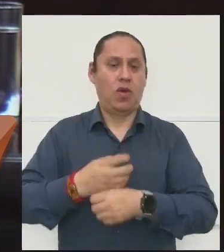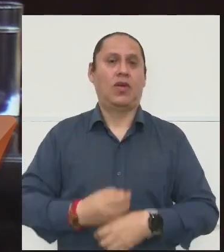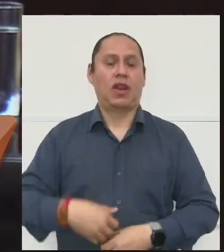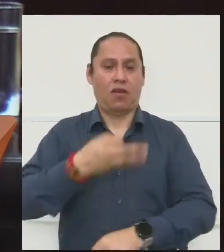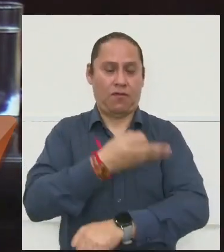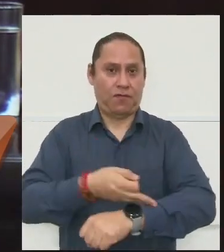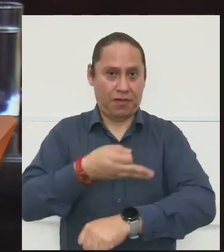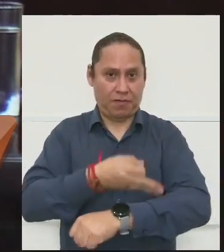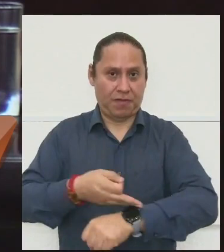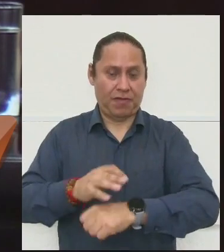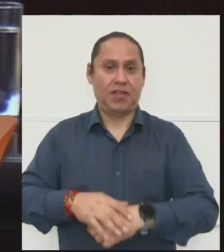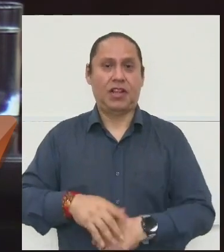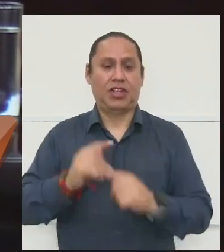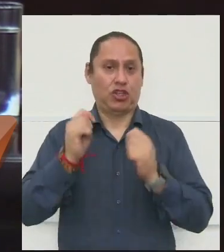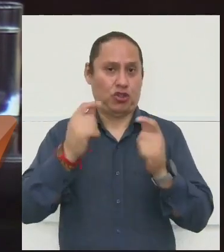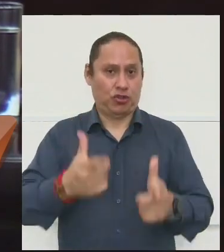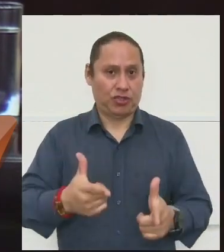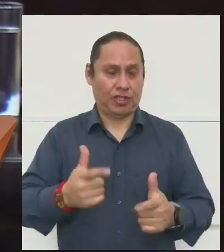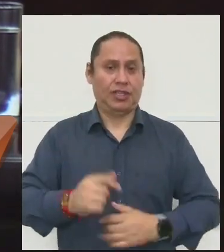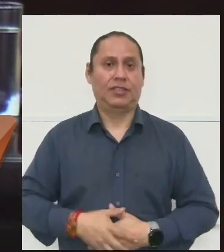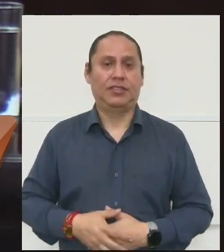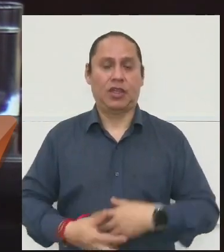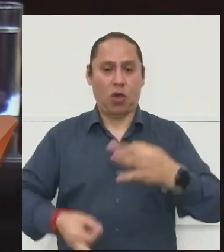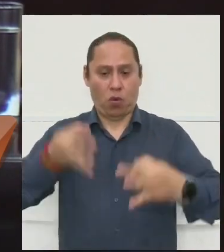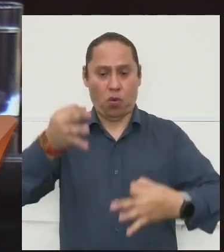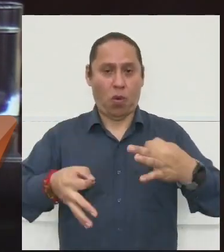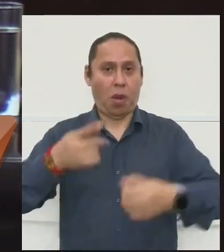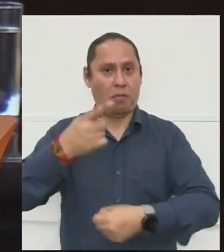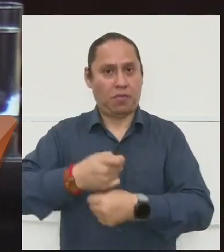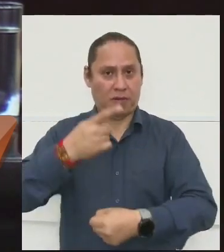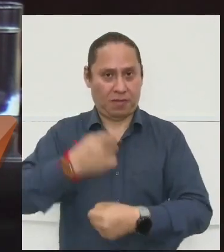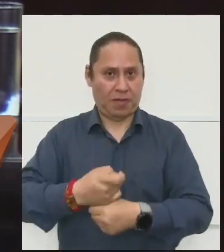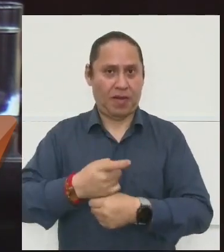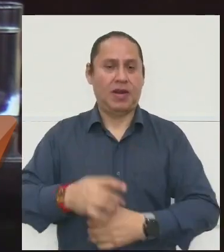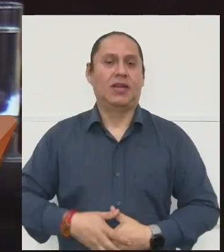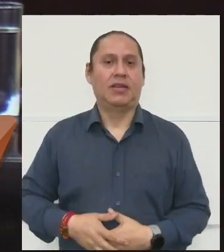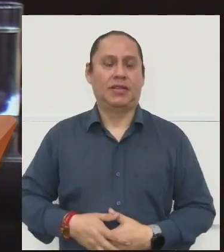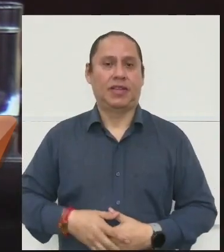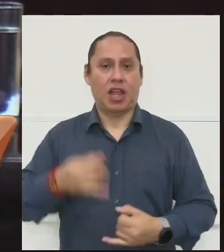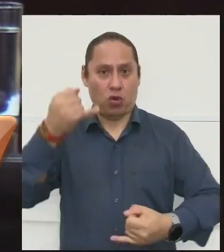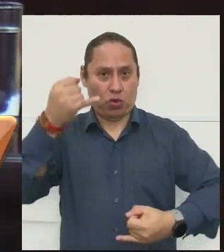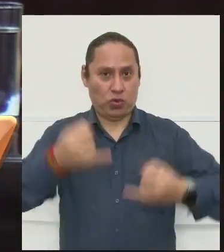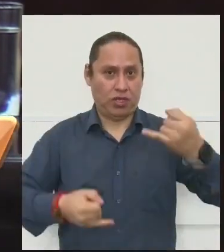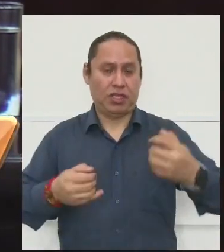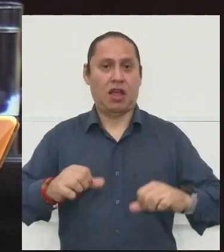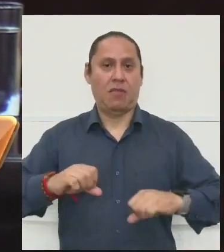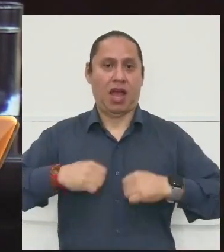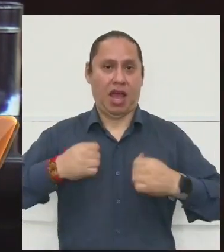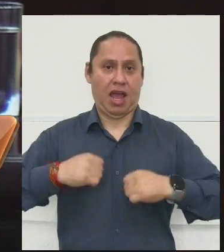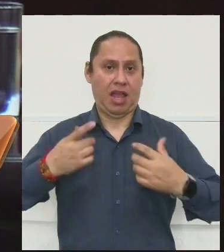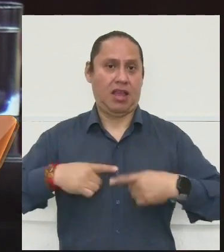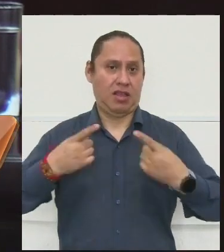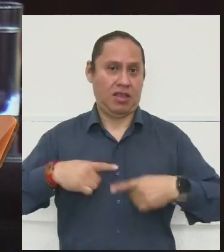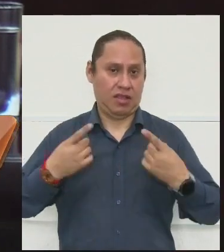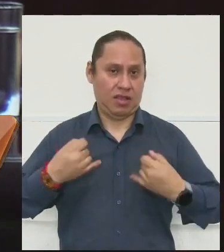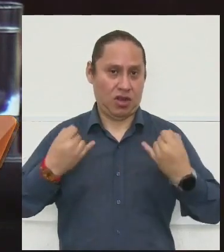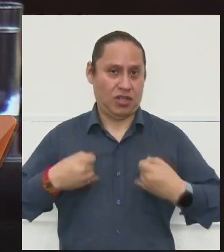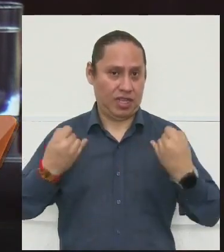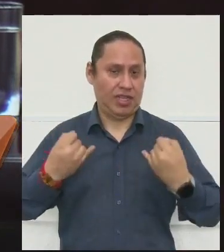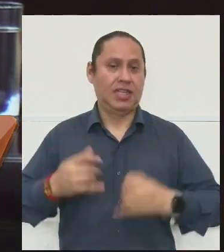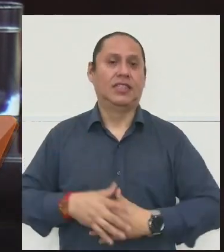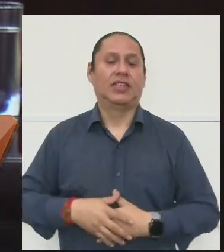del distrito judicial de tuxla juzgado primero especializado en Justicia para adolescentes del distrito judicial de